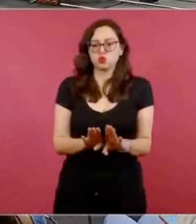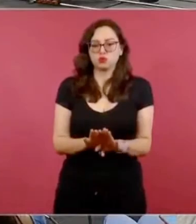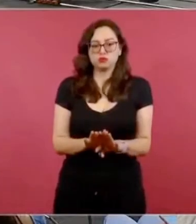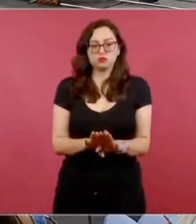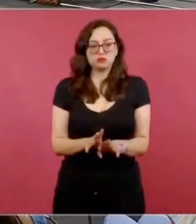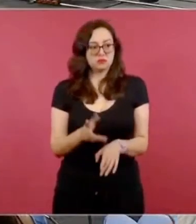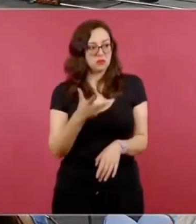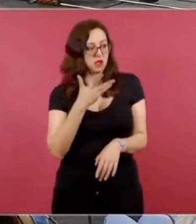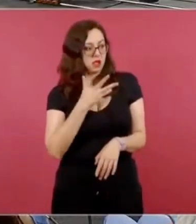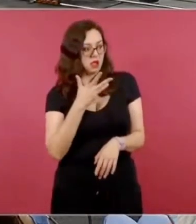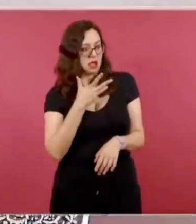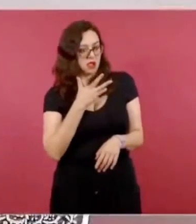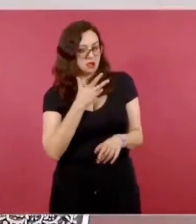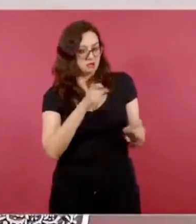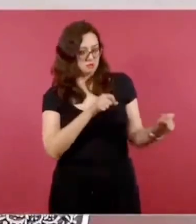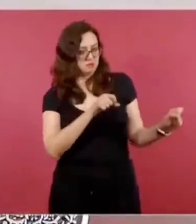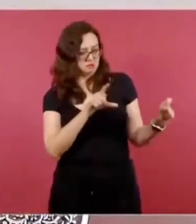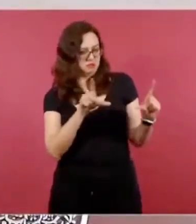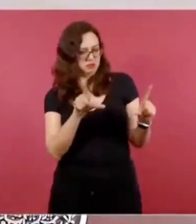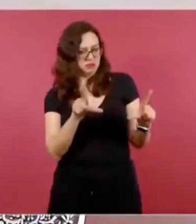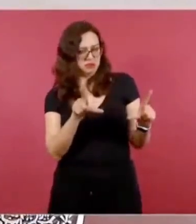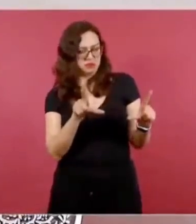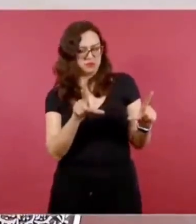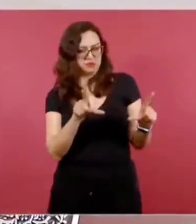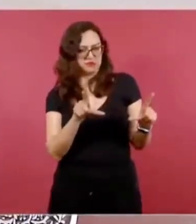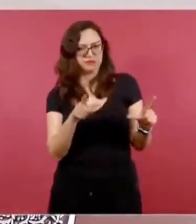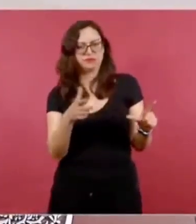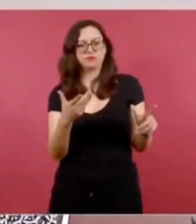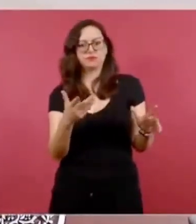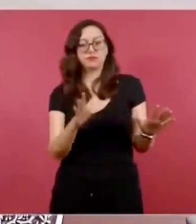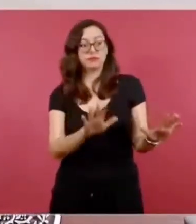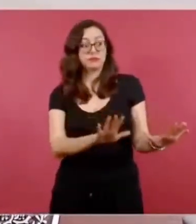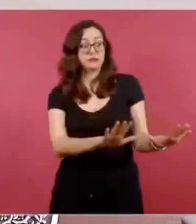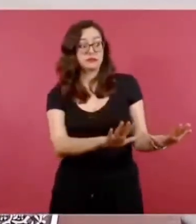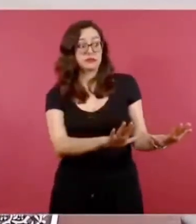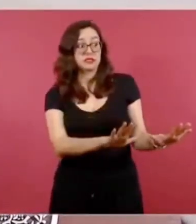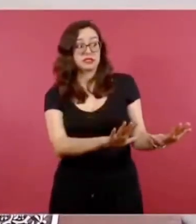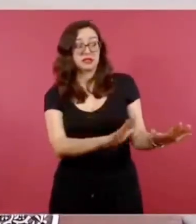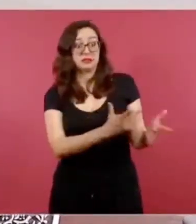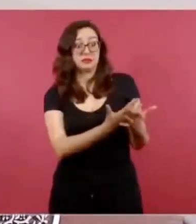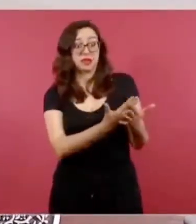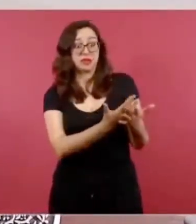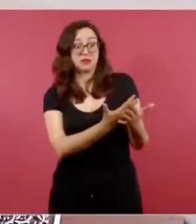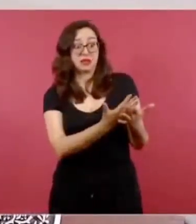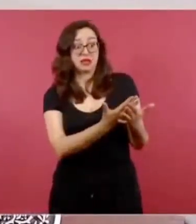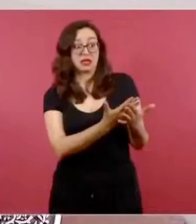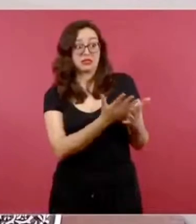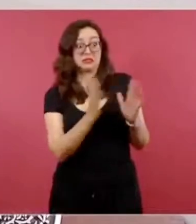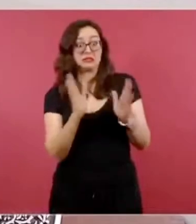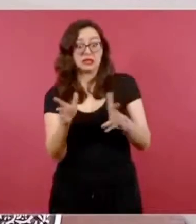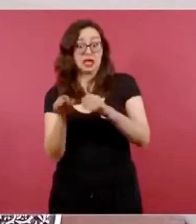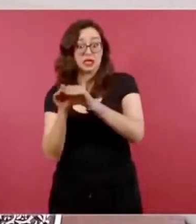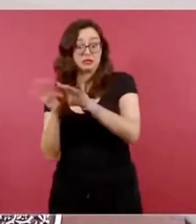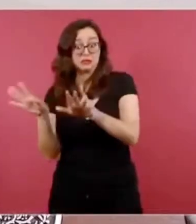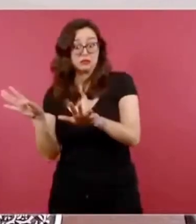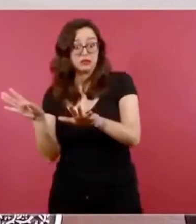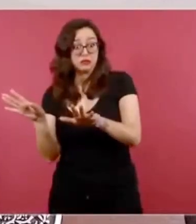tienes? Esa. Ya la dieron a conocer, espérate, no vaya a ser que… ¿Ya salió? Ah,